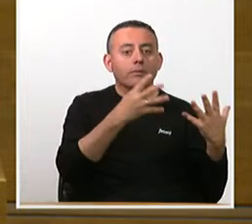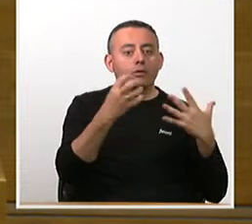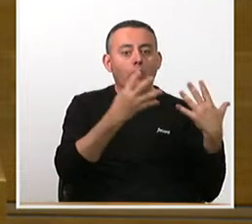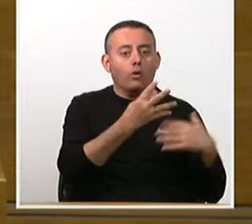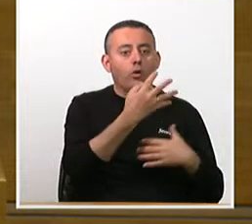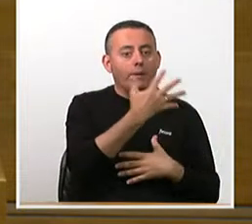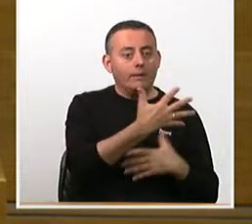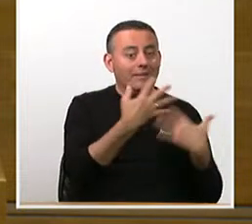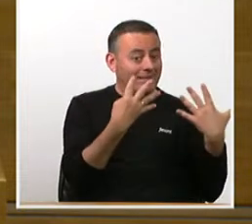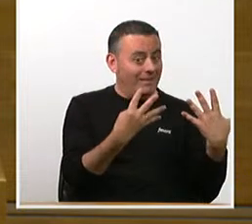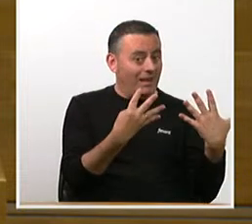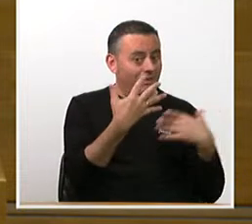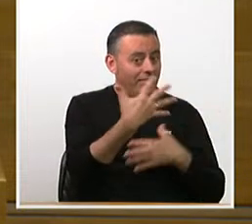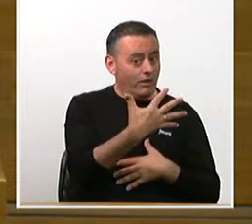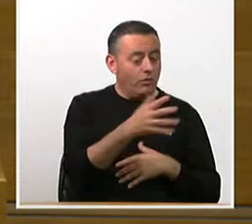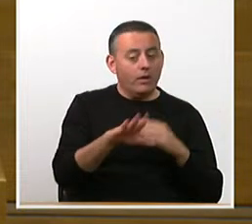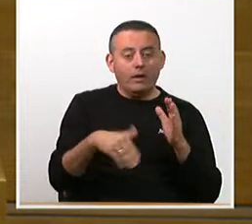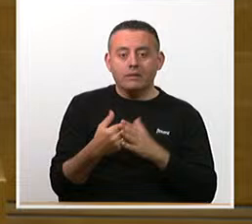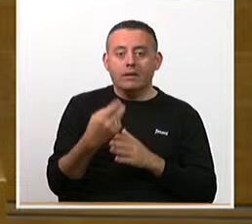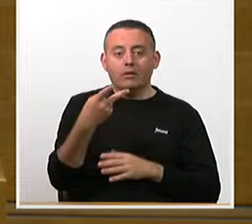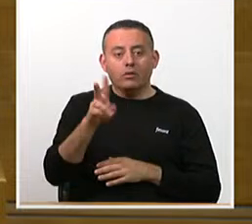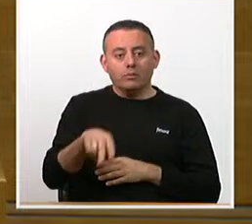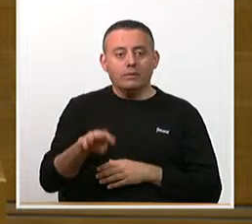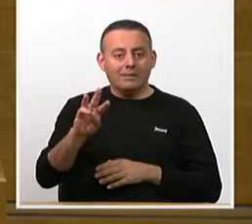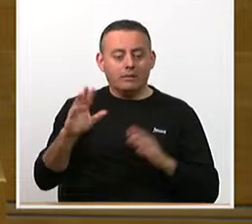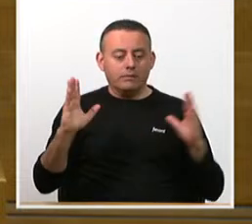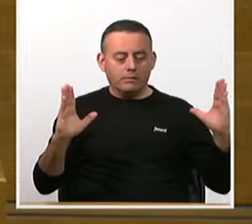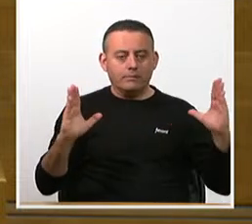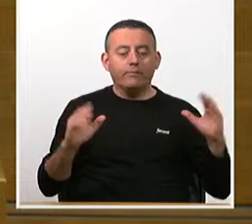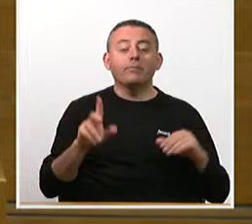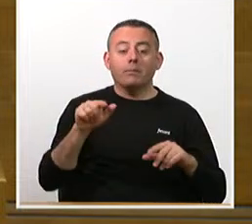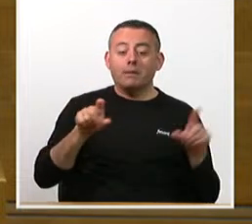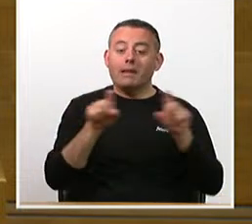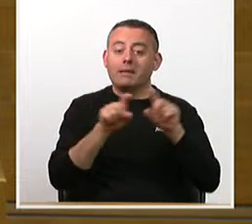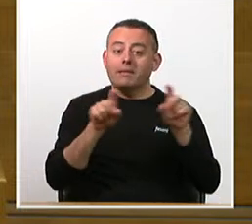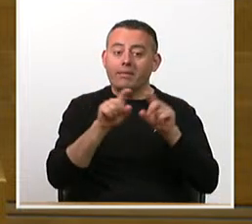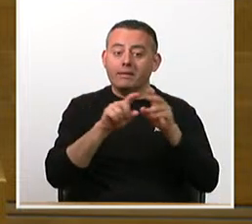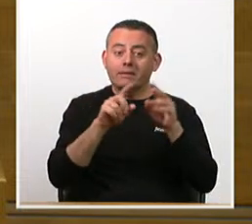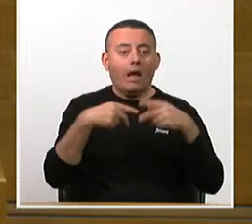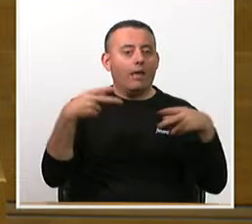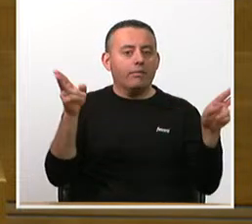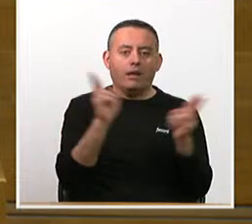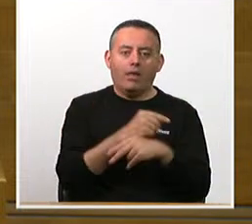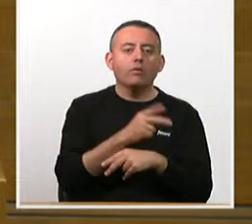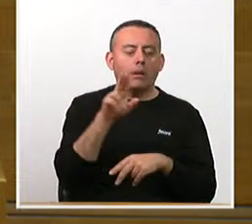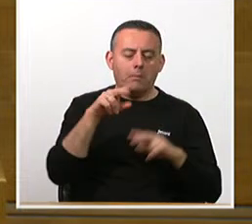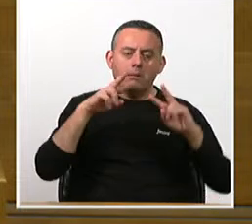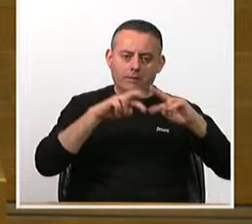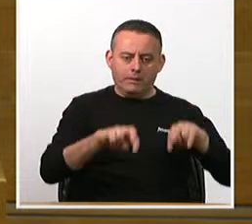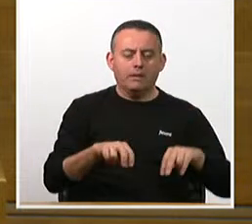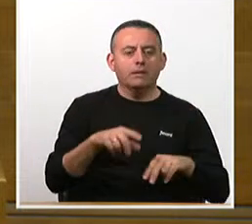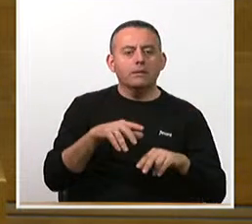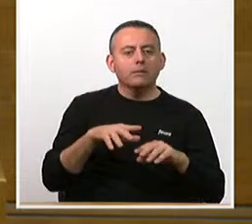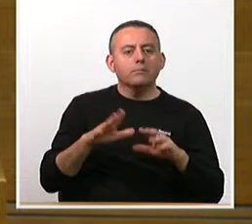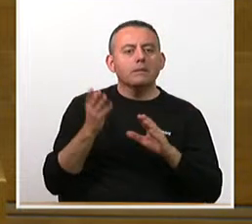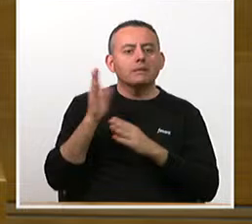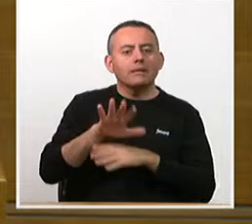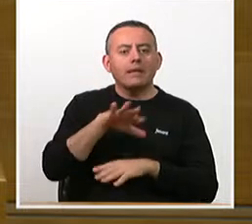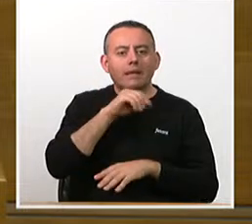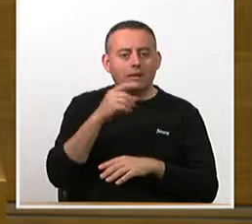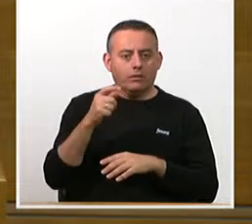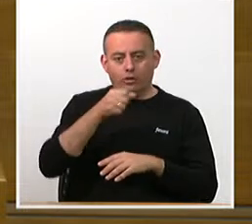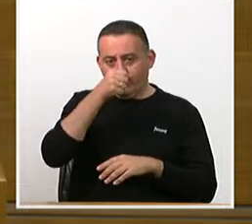2023 incluyendo las entidades ya extinguidas presentadas por presentada por el grupo parlamentario socialista registro de